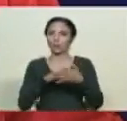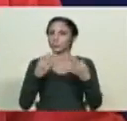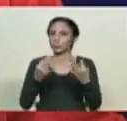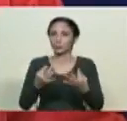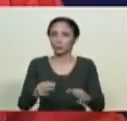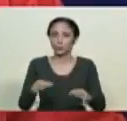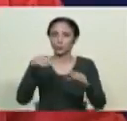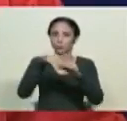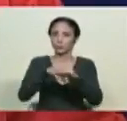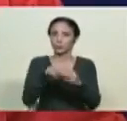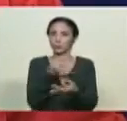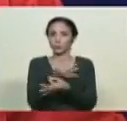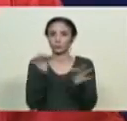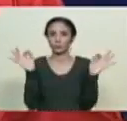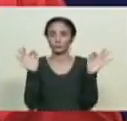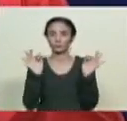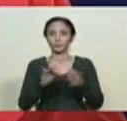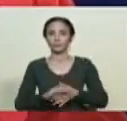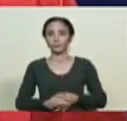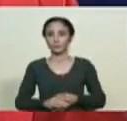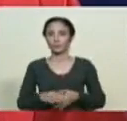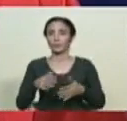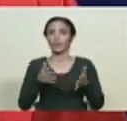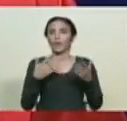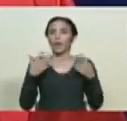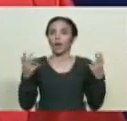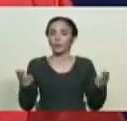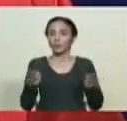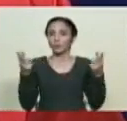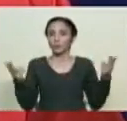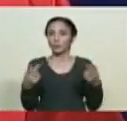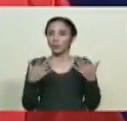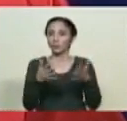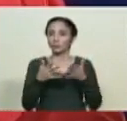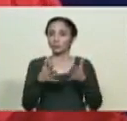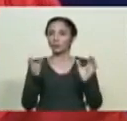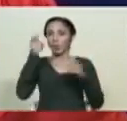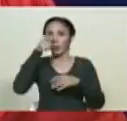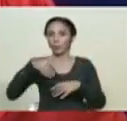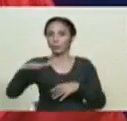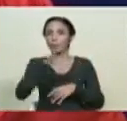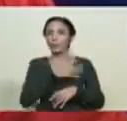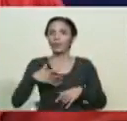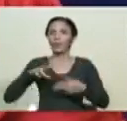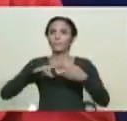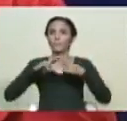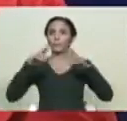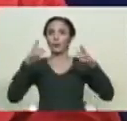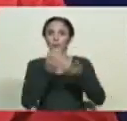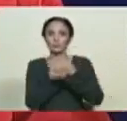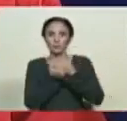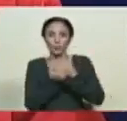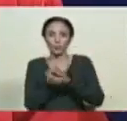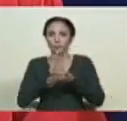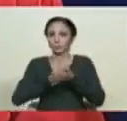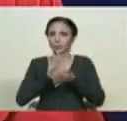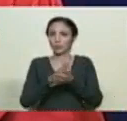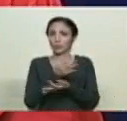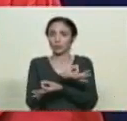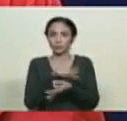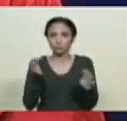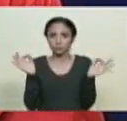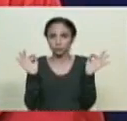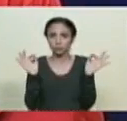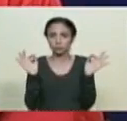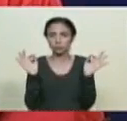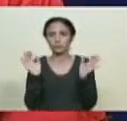tranquilidad, con un triunfo abrumador del pueblo que quiere paz, del pueblo que quiere tranquilidad,